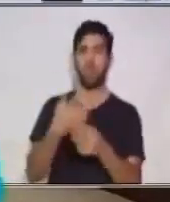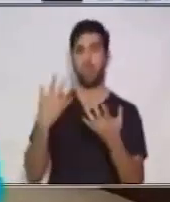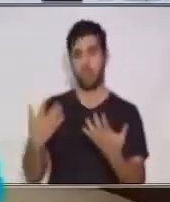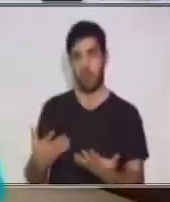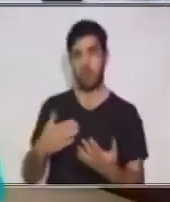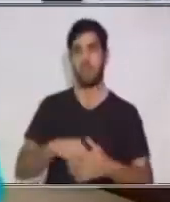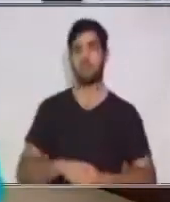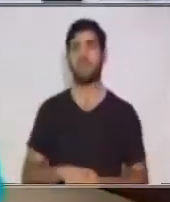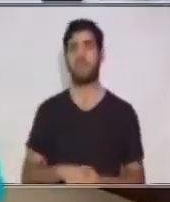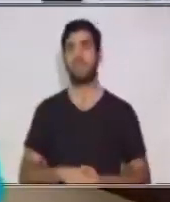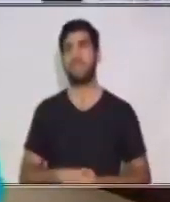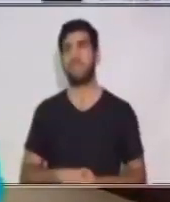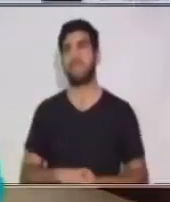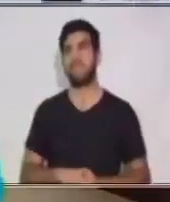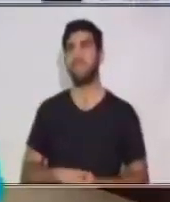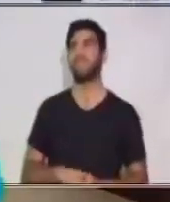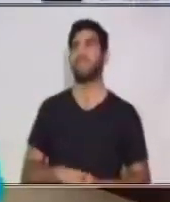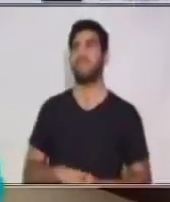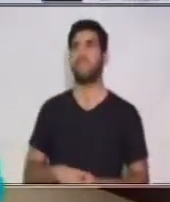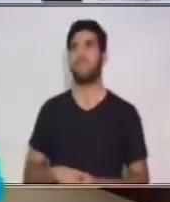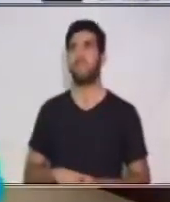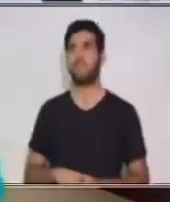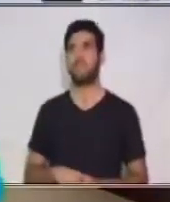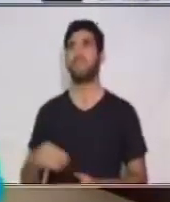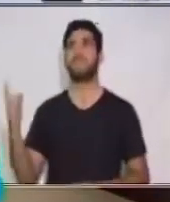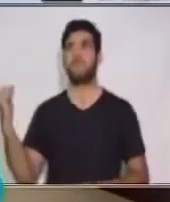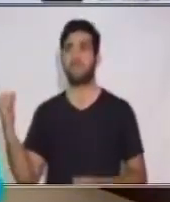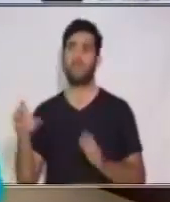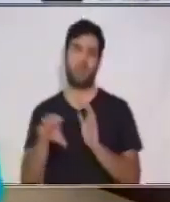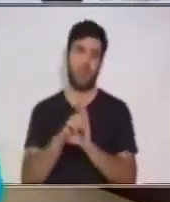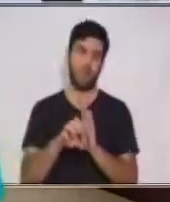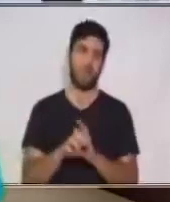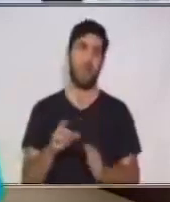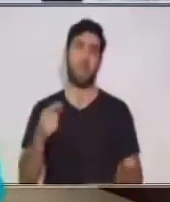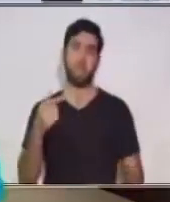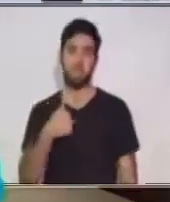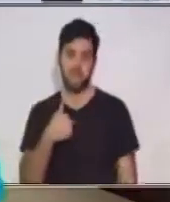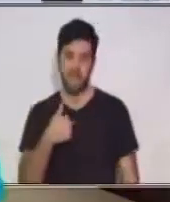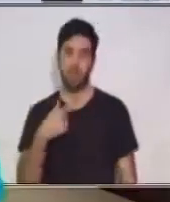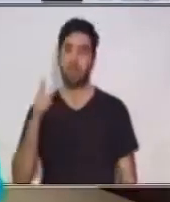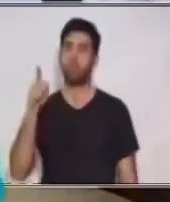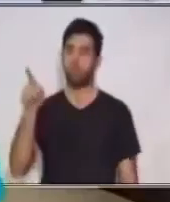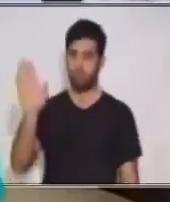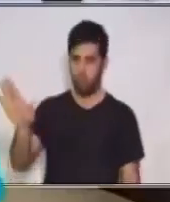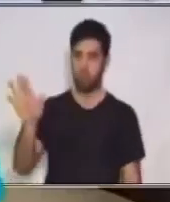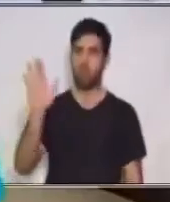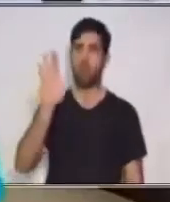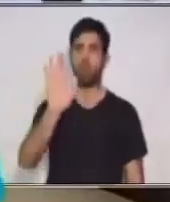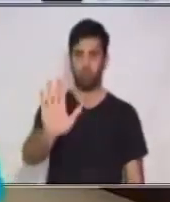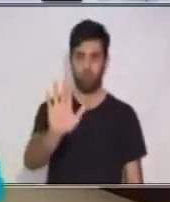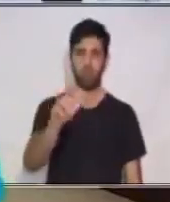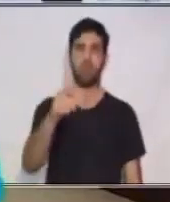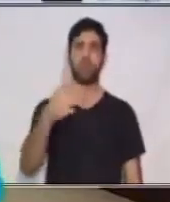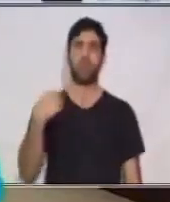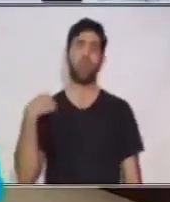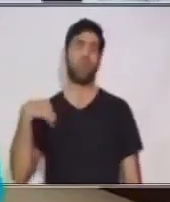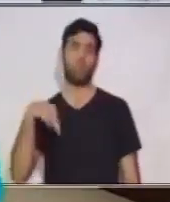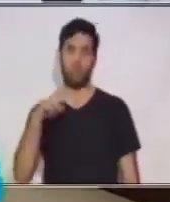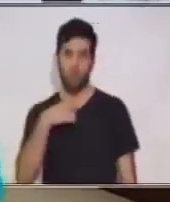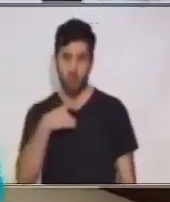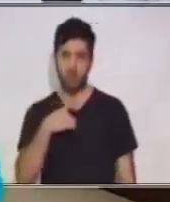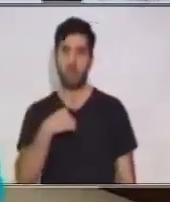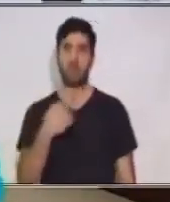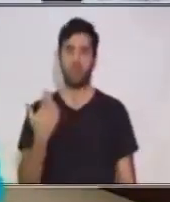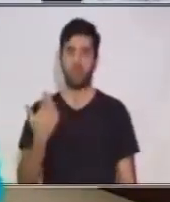también podemos clasificar el pronombre como posesivos, y de ejemplos, mío, mía, tuyo, suya, nuestro,